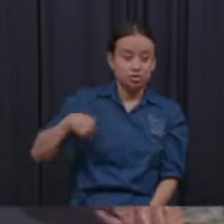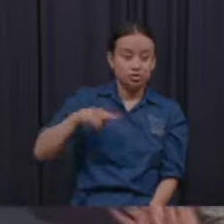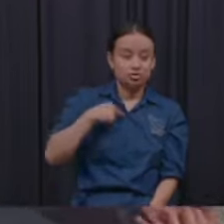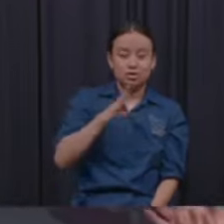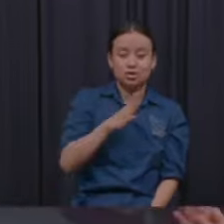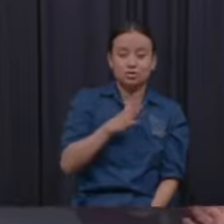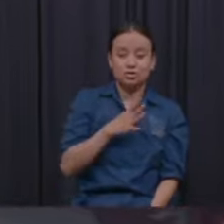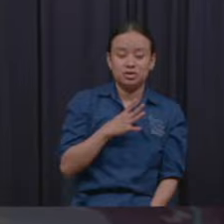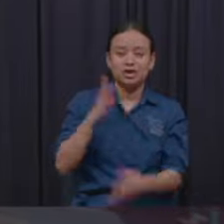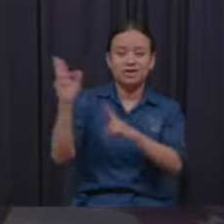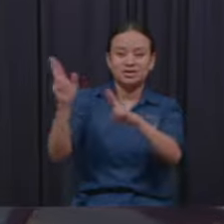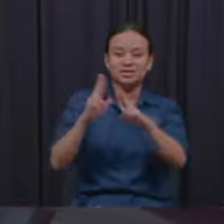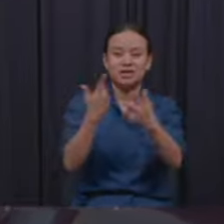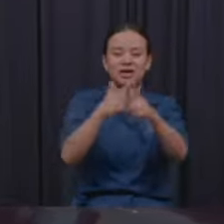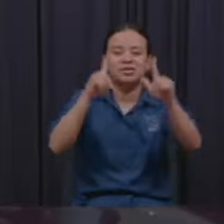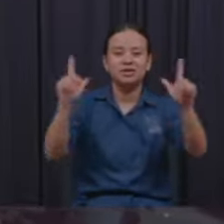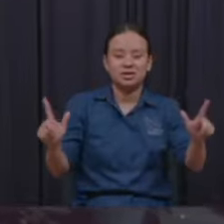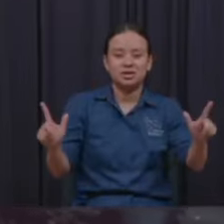hermano.